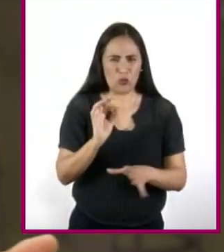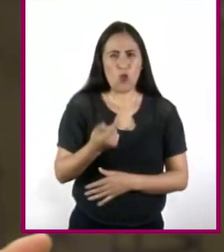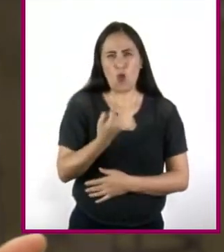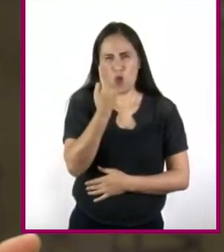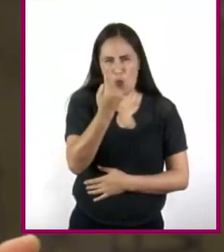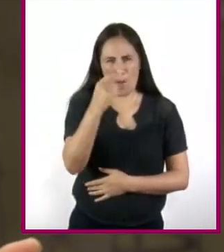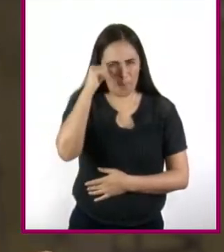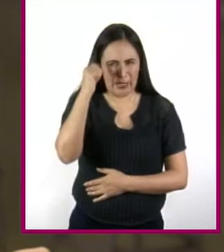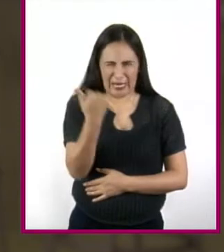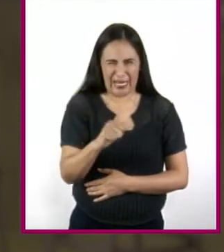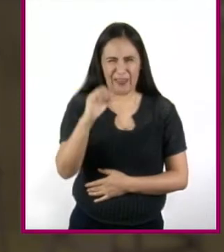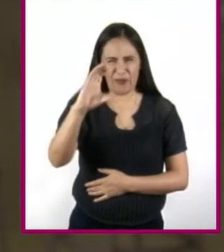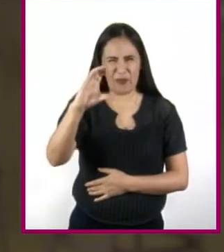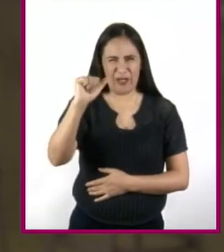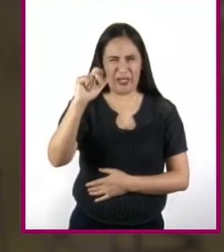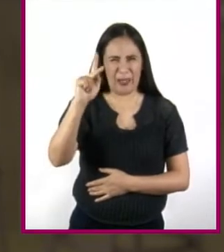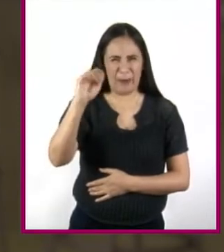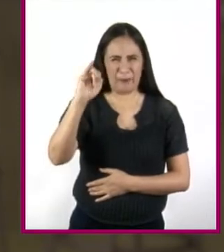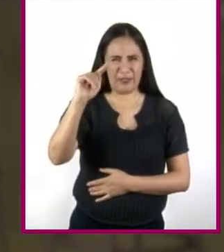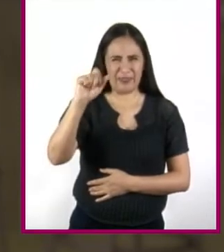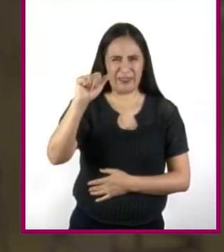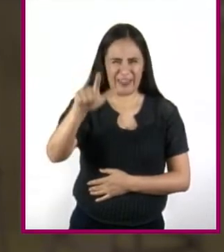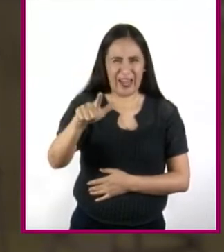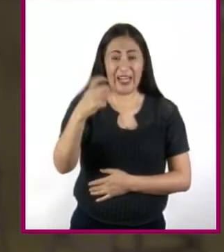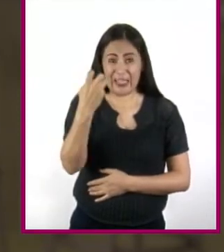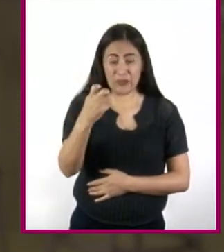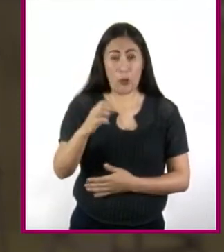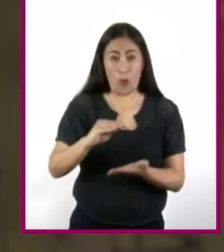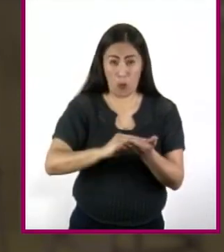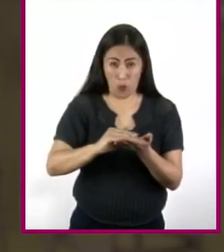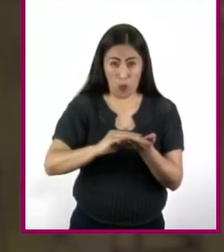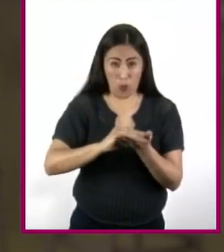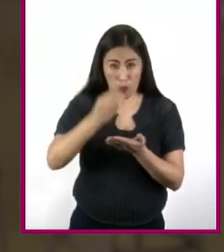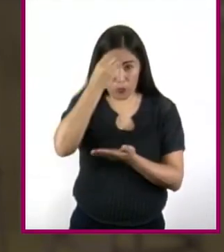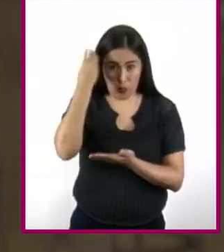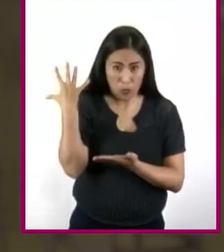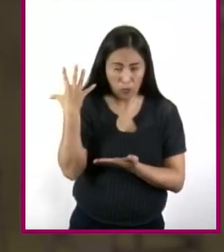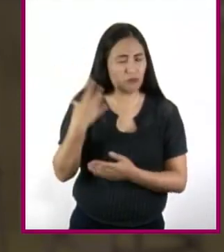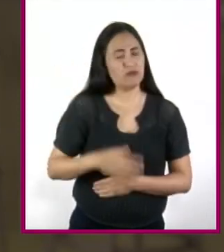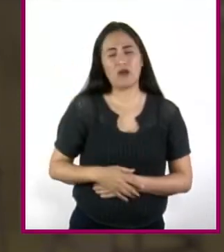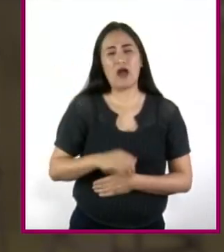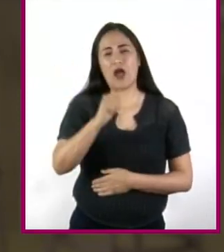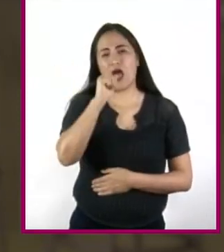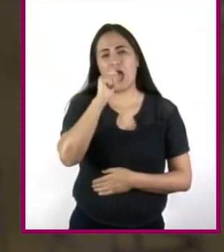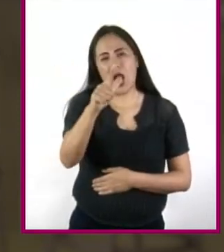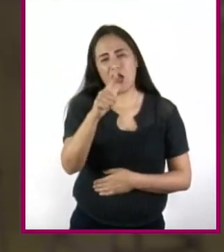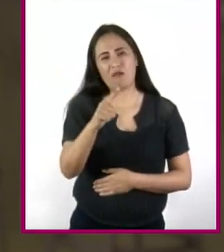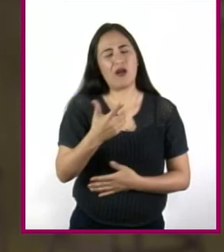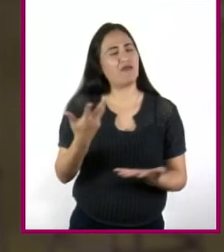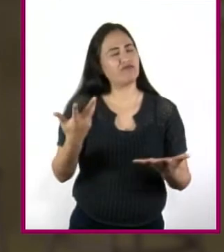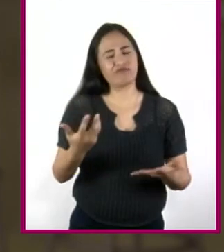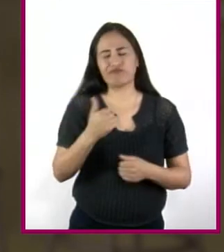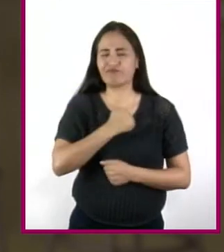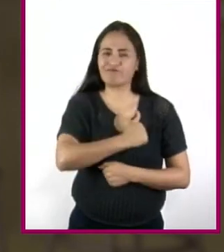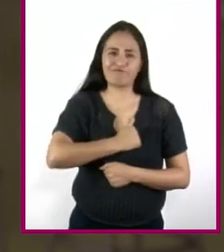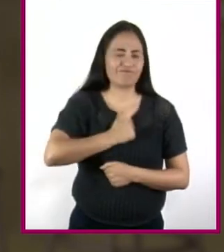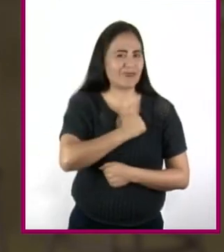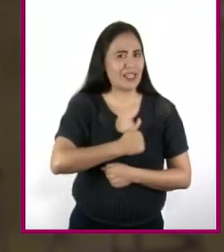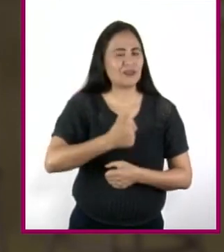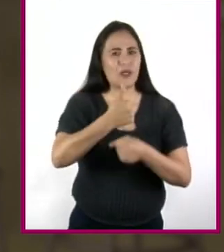uno de esos pecados que no son perdonados y que condenan el alma. La verdad, yo creo que mi abuelo cometió ese